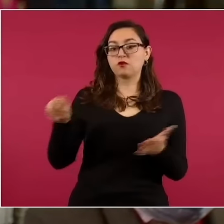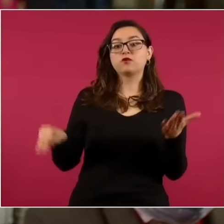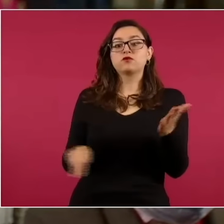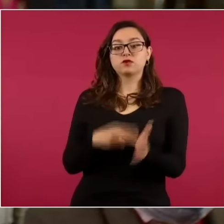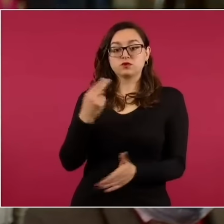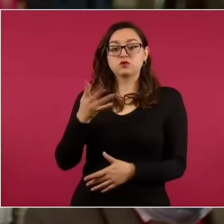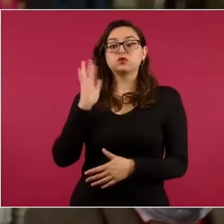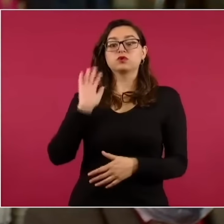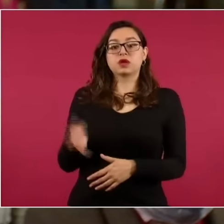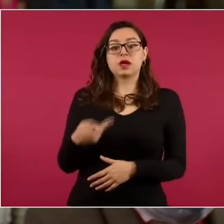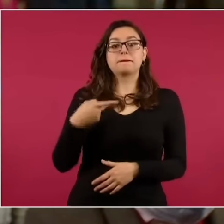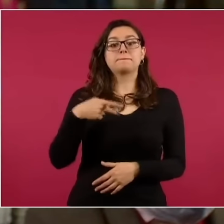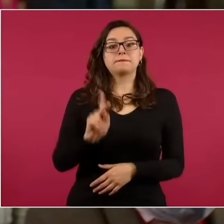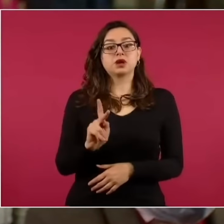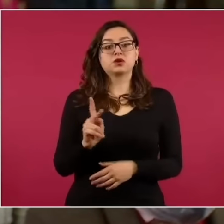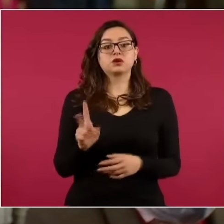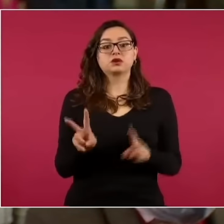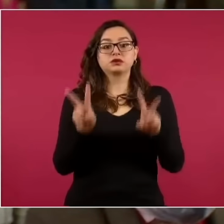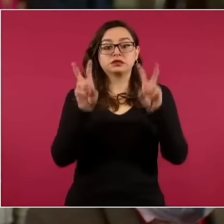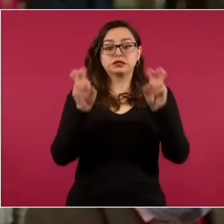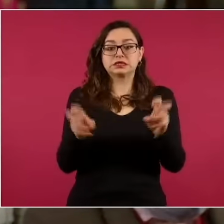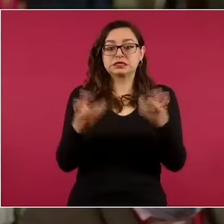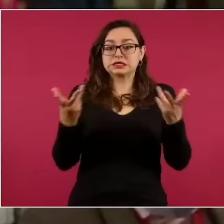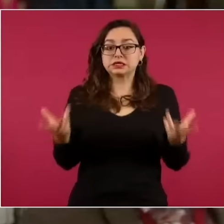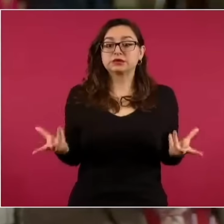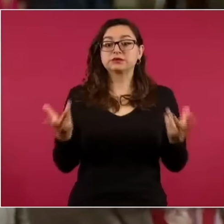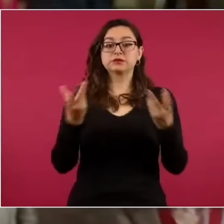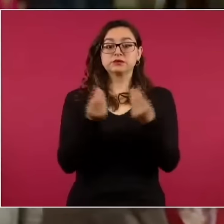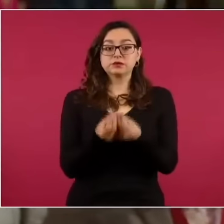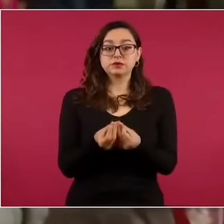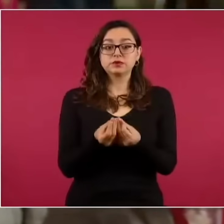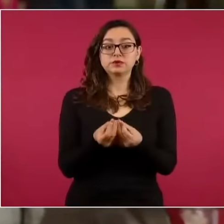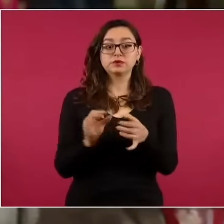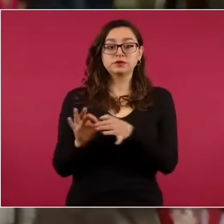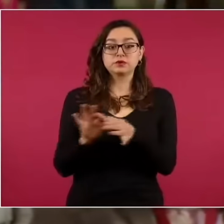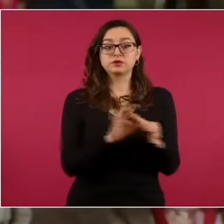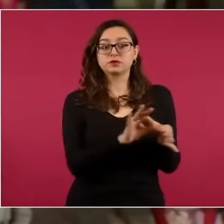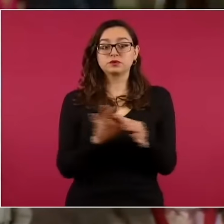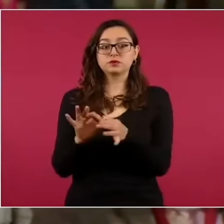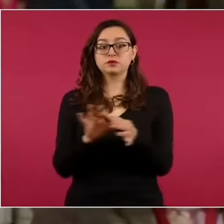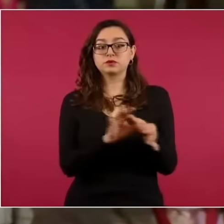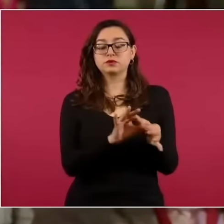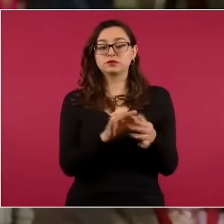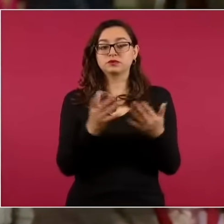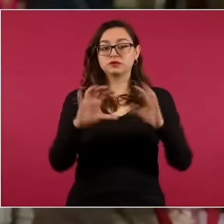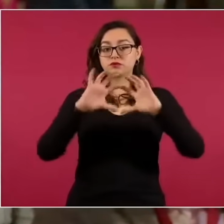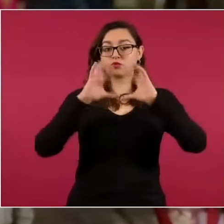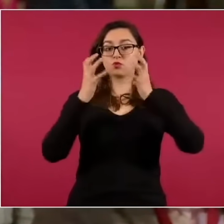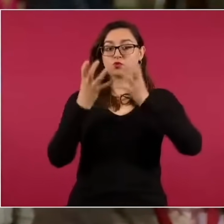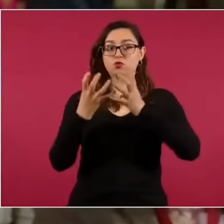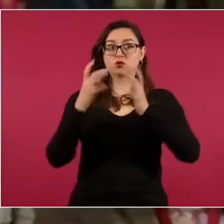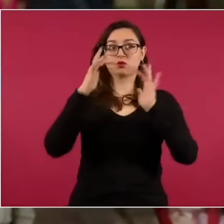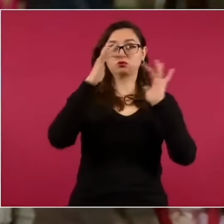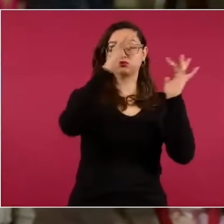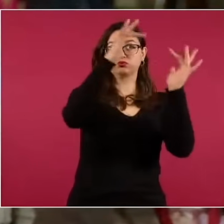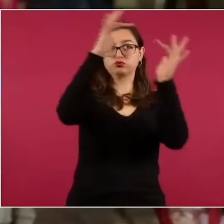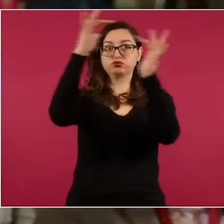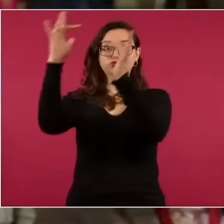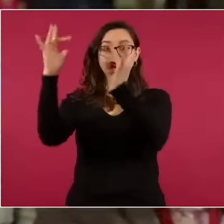de cooperación que hay este sistema satelital del GLONASS, acuerda